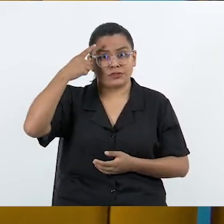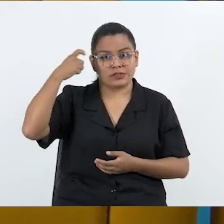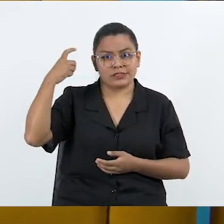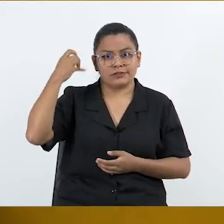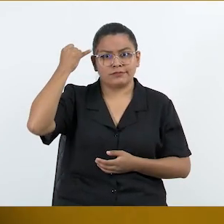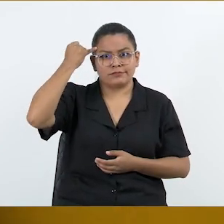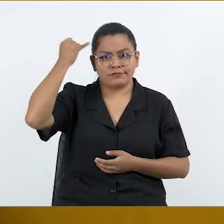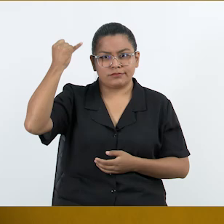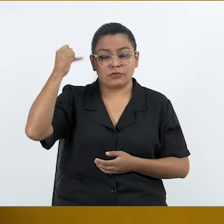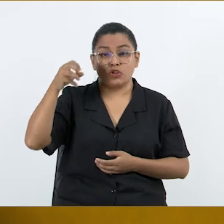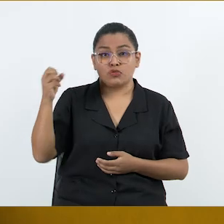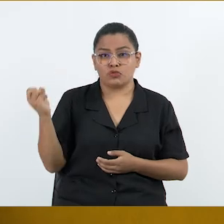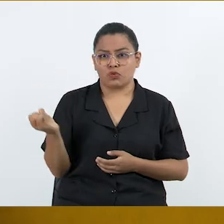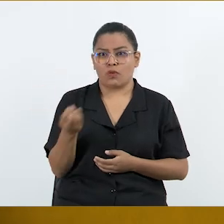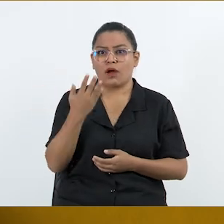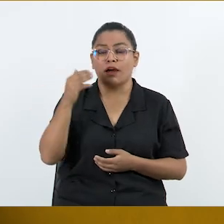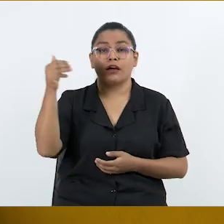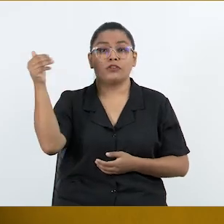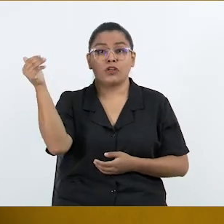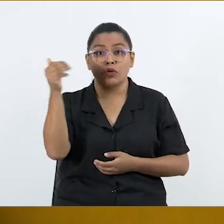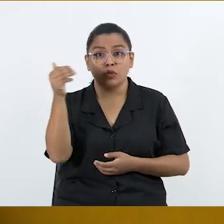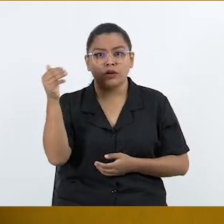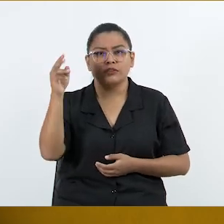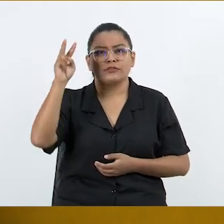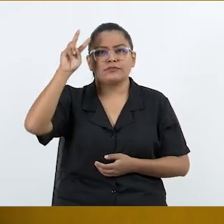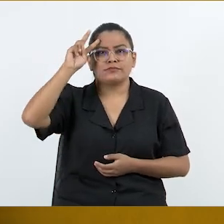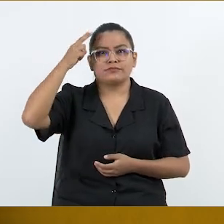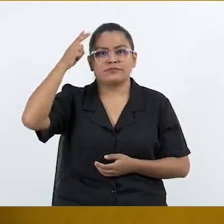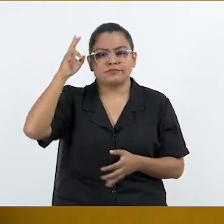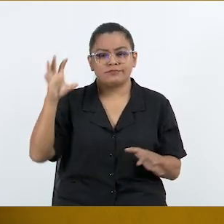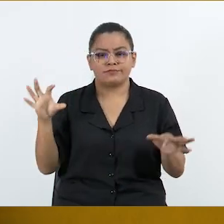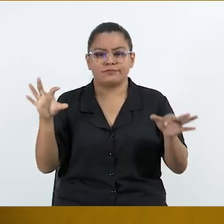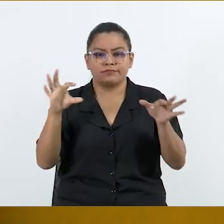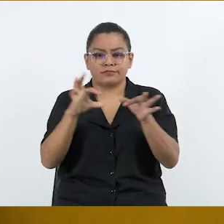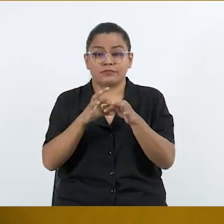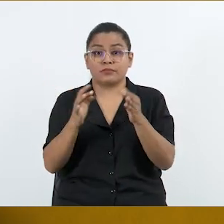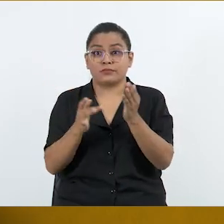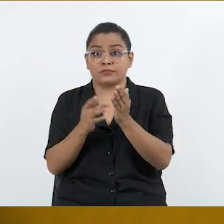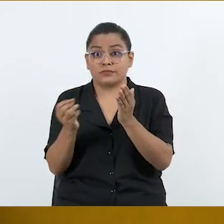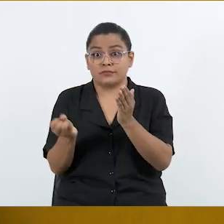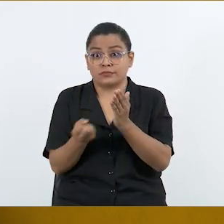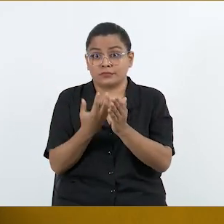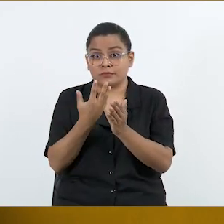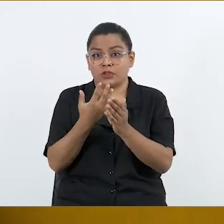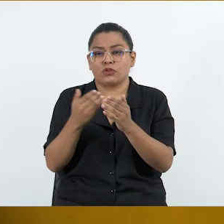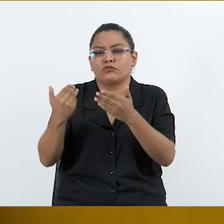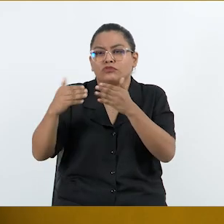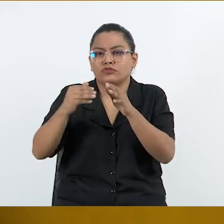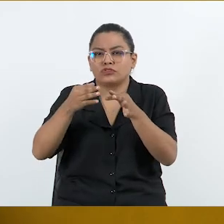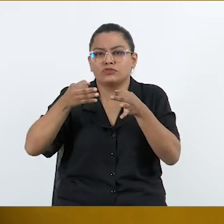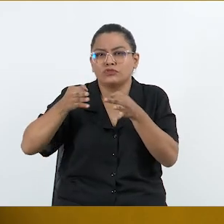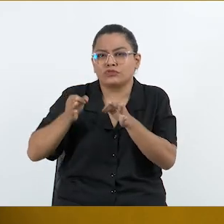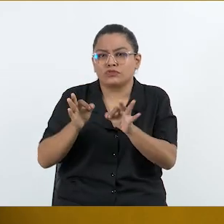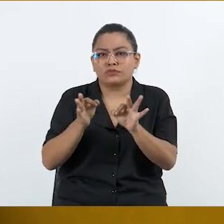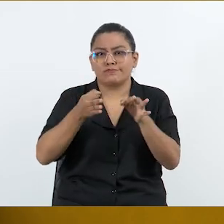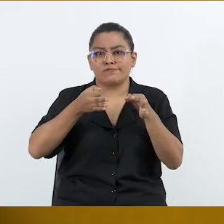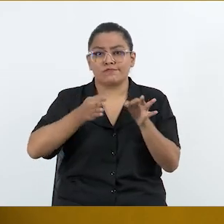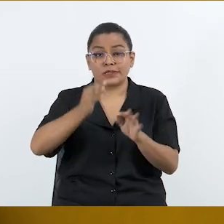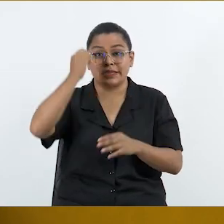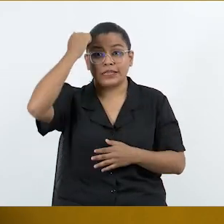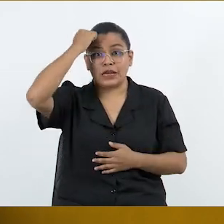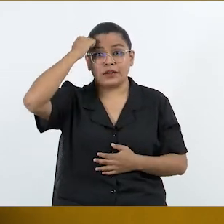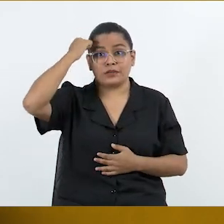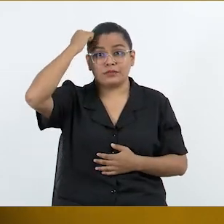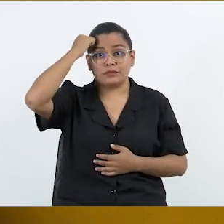ideas. Innovar en educación es articular las tecnologías digitales con diferentes maneras de